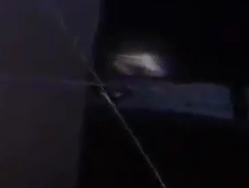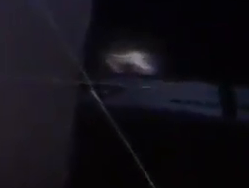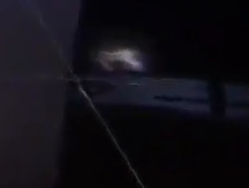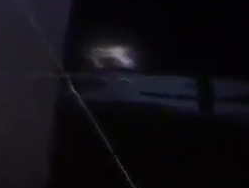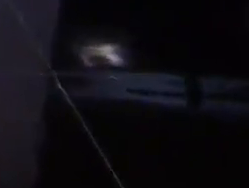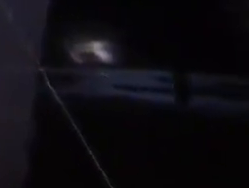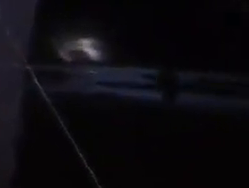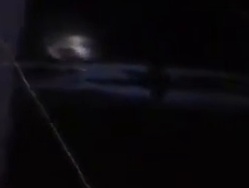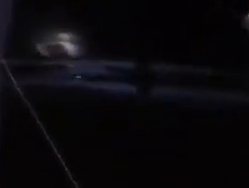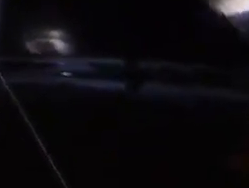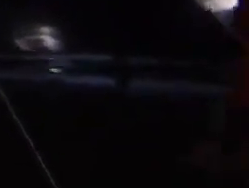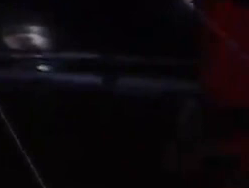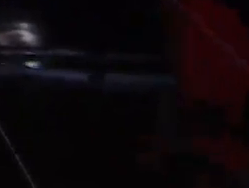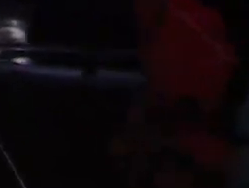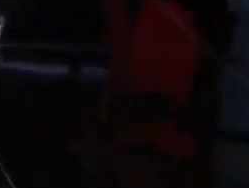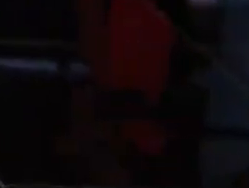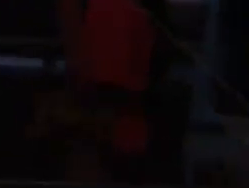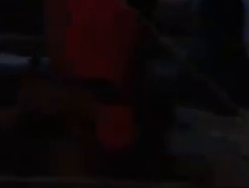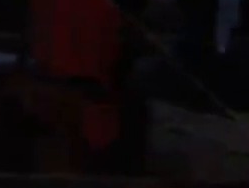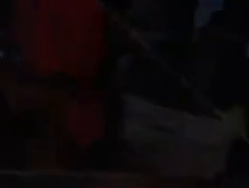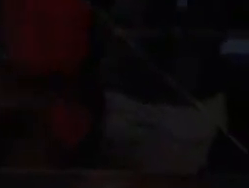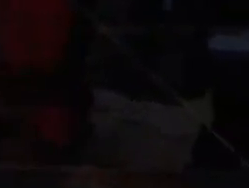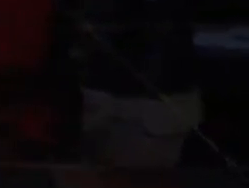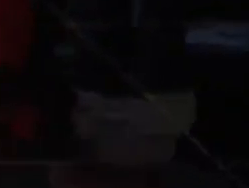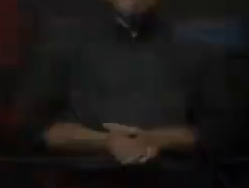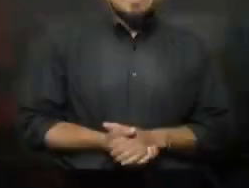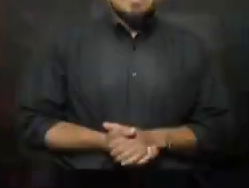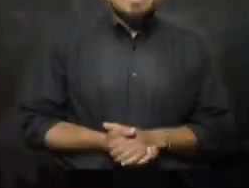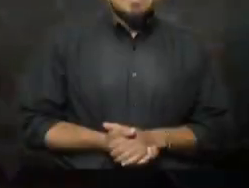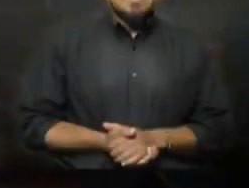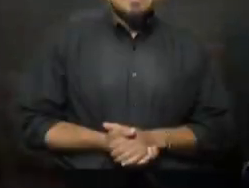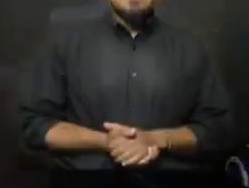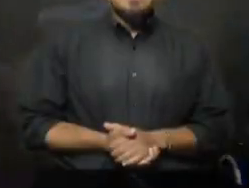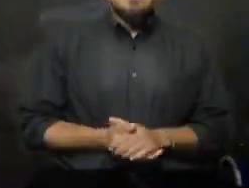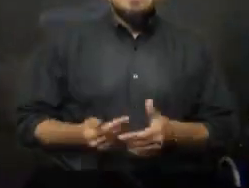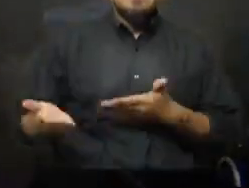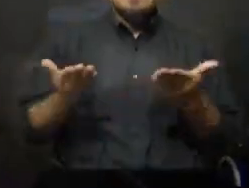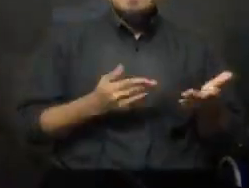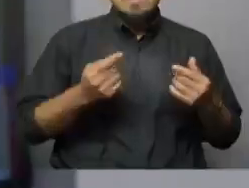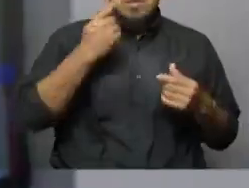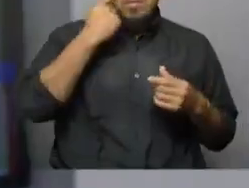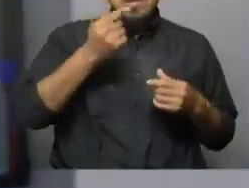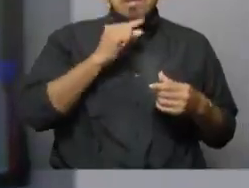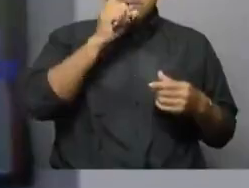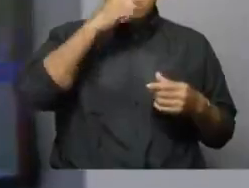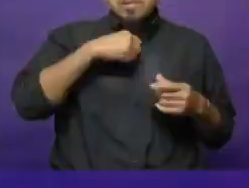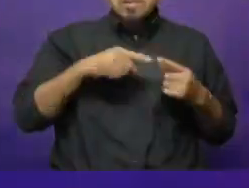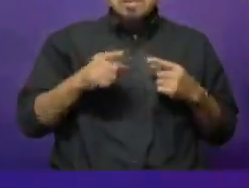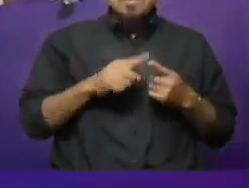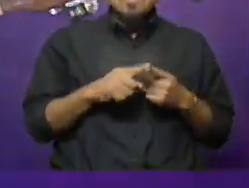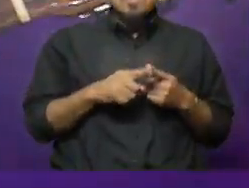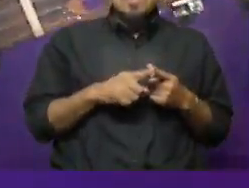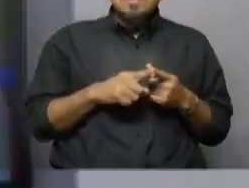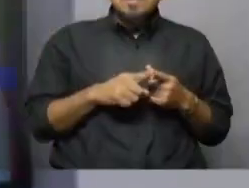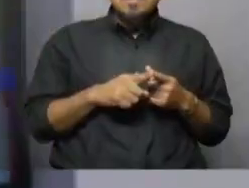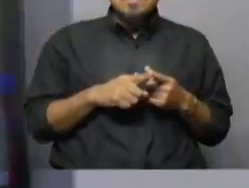1994. Muchas gracias. Tremendo, tremendo. Muchísimas gracias. Bienvenido a Mira Montevideo. Ah, estoy por acá, ¿no? Está